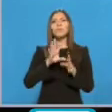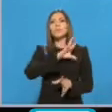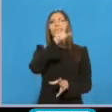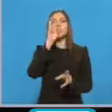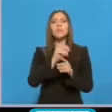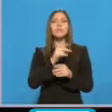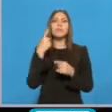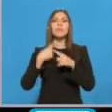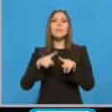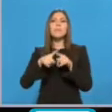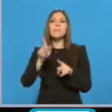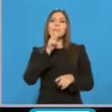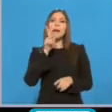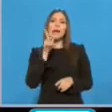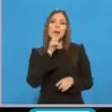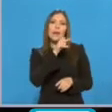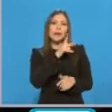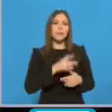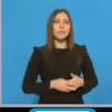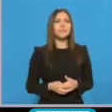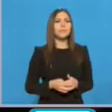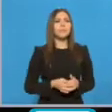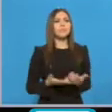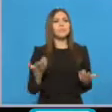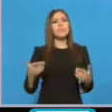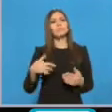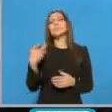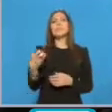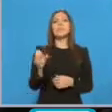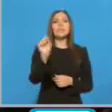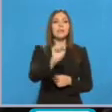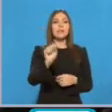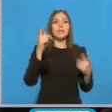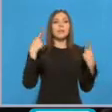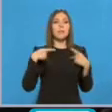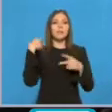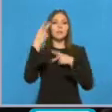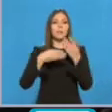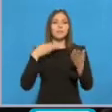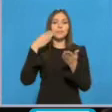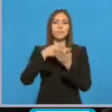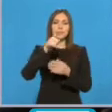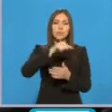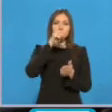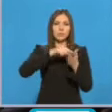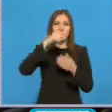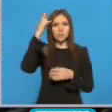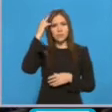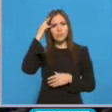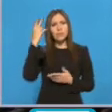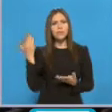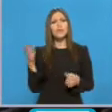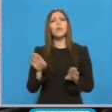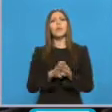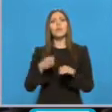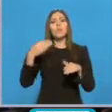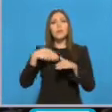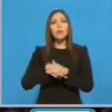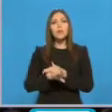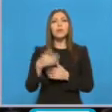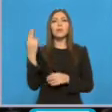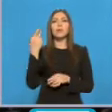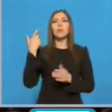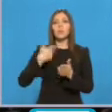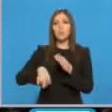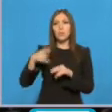está el acceso? ¿Cómo la gente mañana, por ejemplo, este sábado que va a llegar la gente ahí al Palacio de Bellas Artes, cómo van a entrar? ¿Hay que comprar